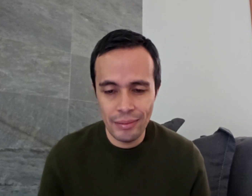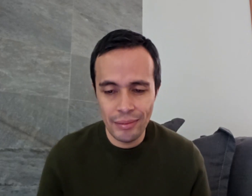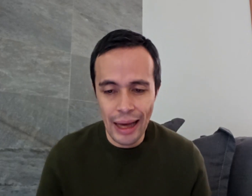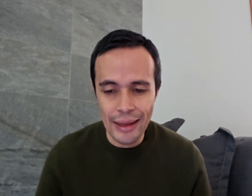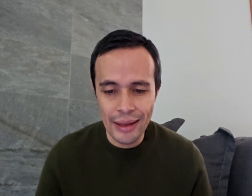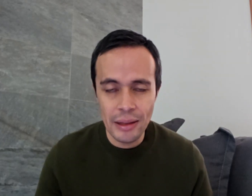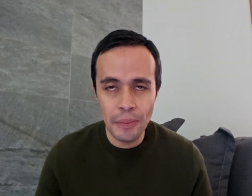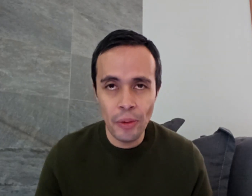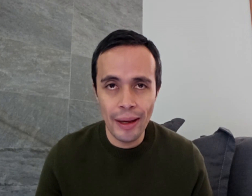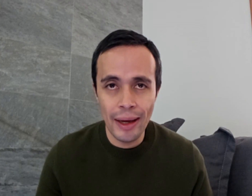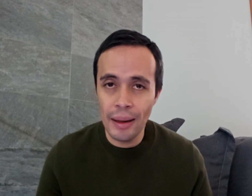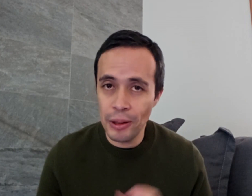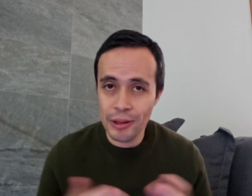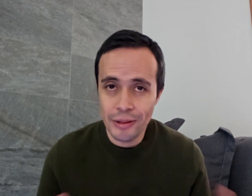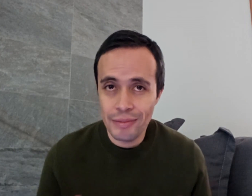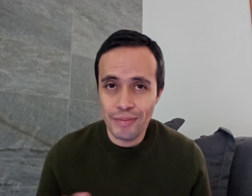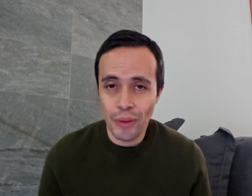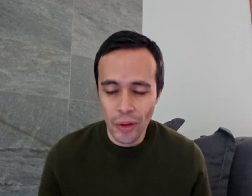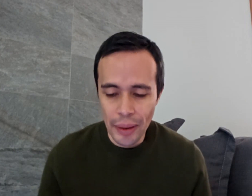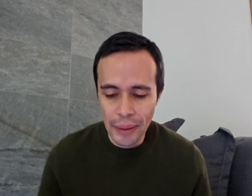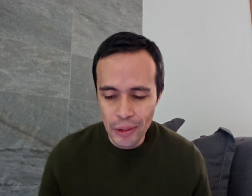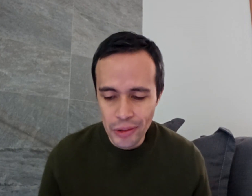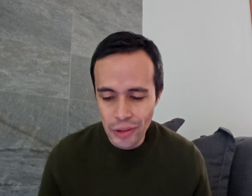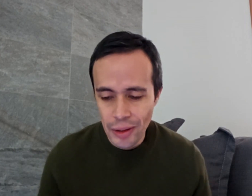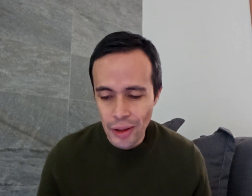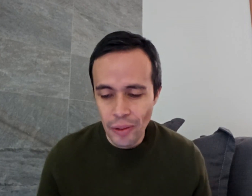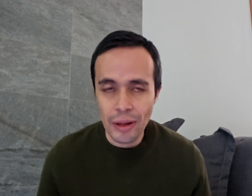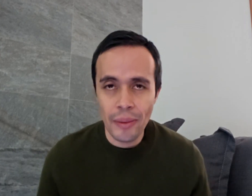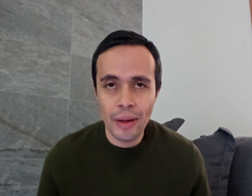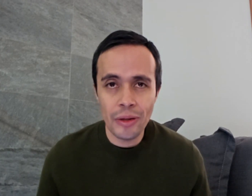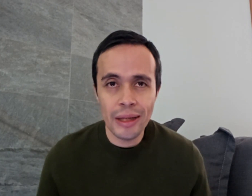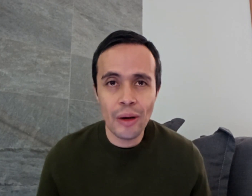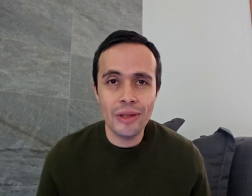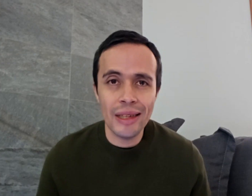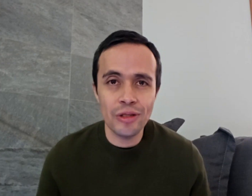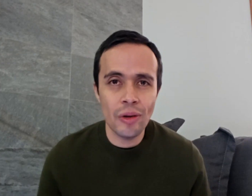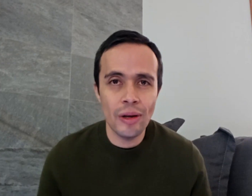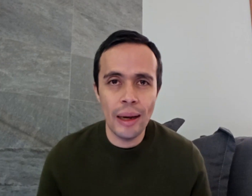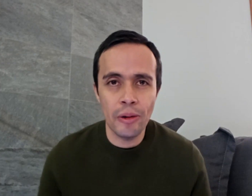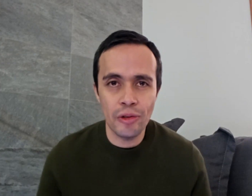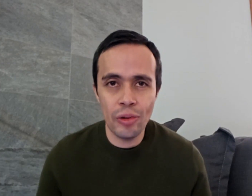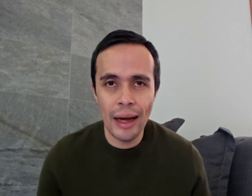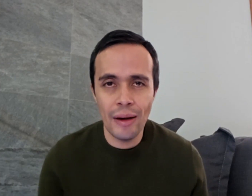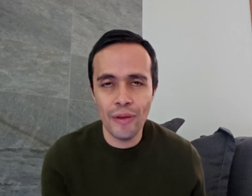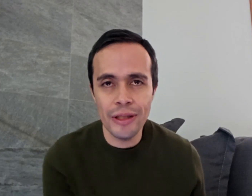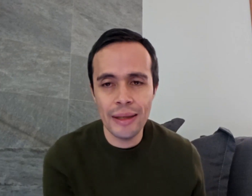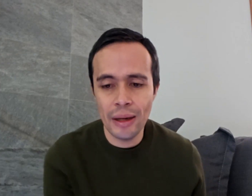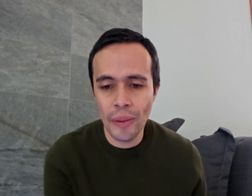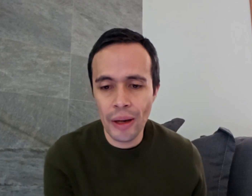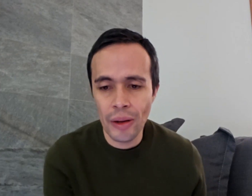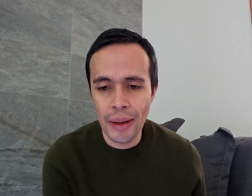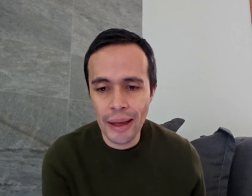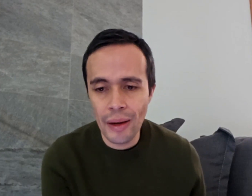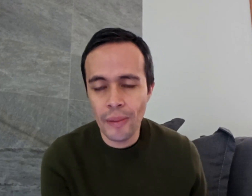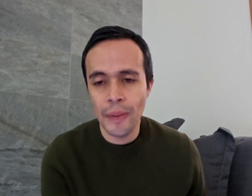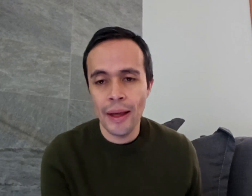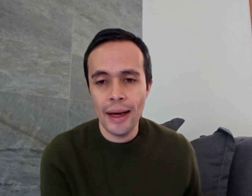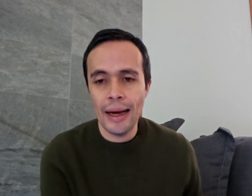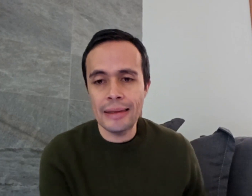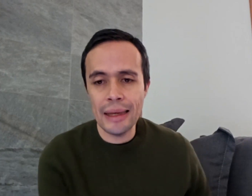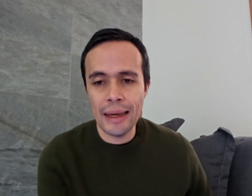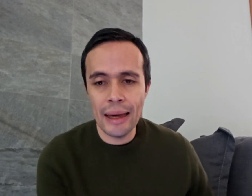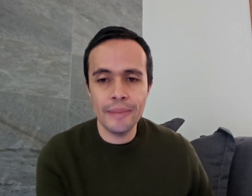información antes de publicarla? Pues por lo que vemos, cuando menos no se contrastó con la postura oficial del Gobierno de